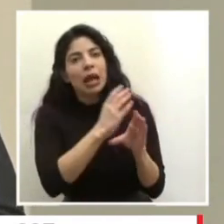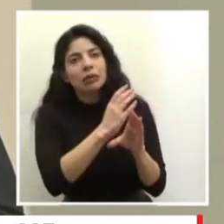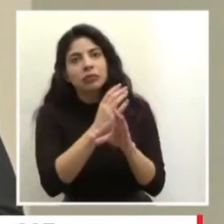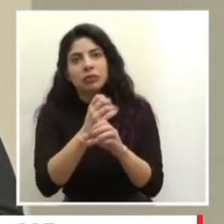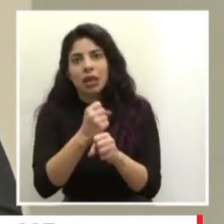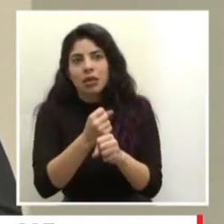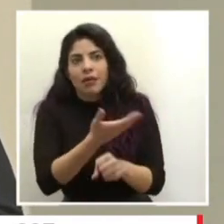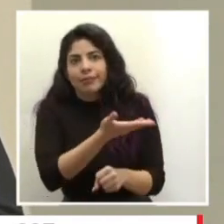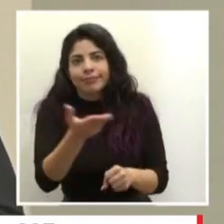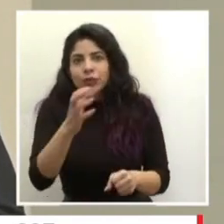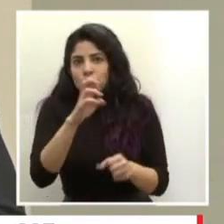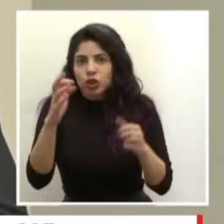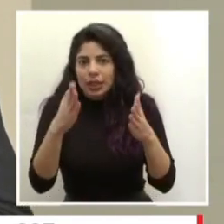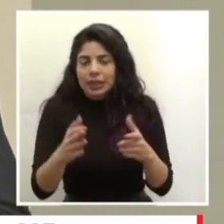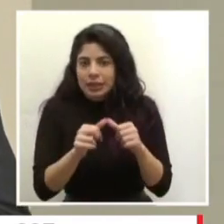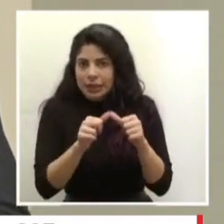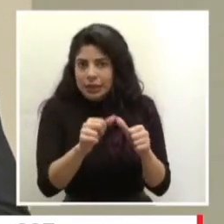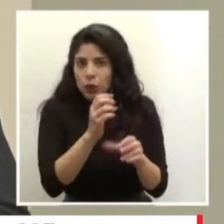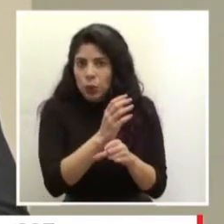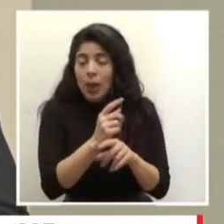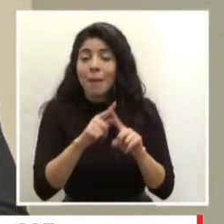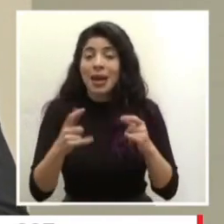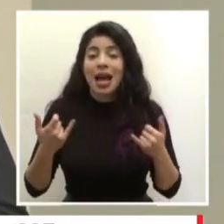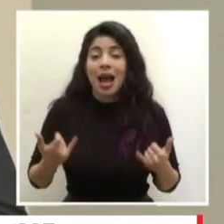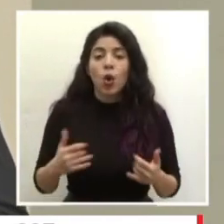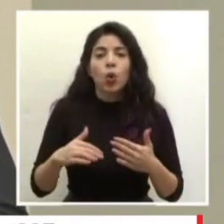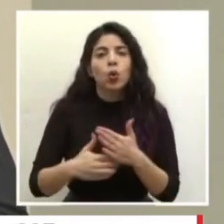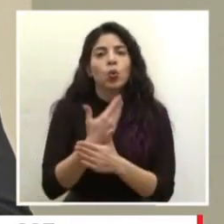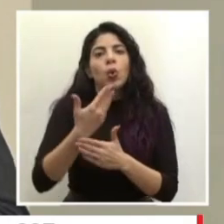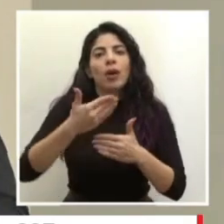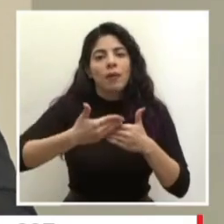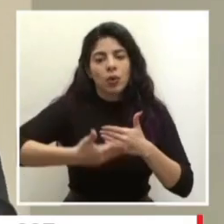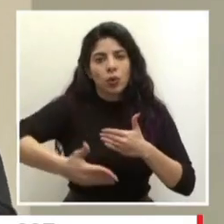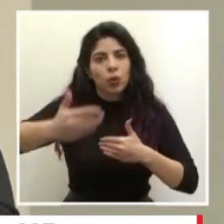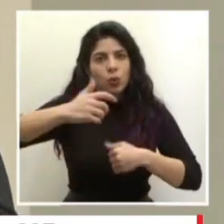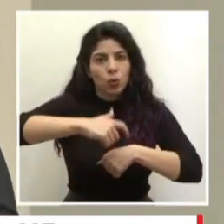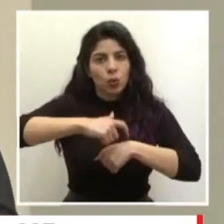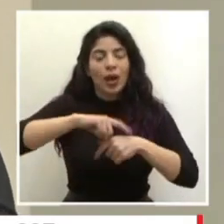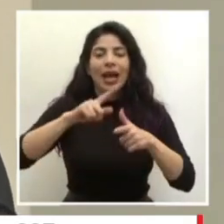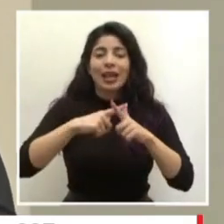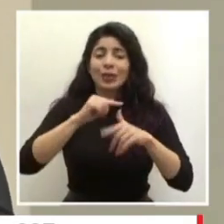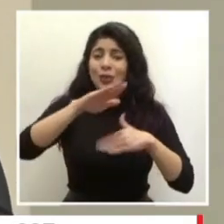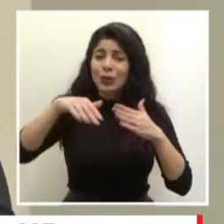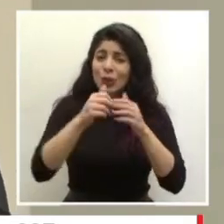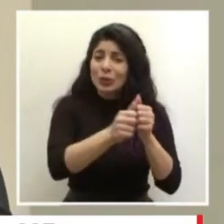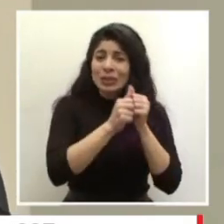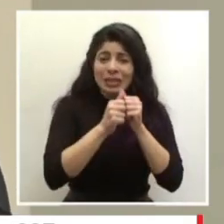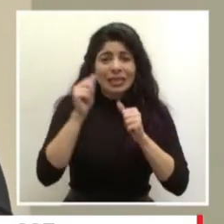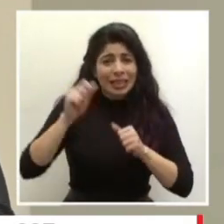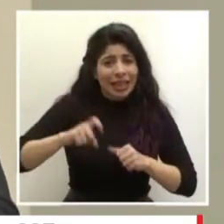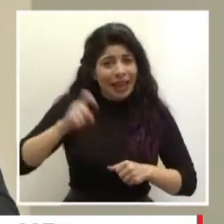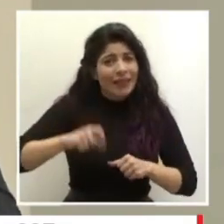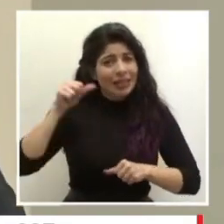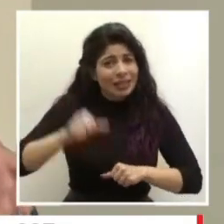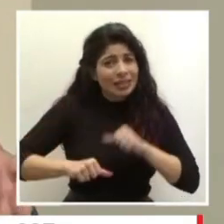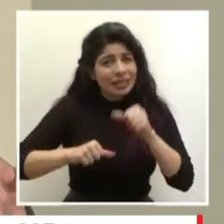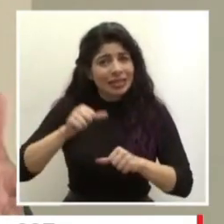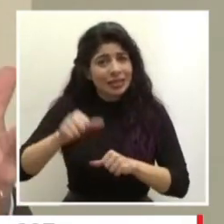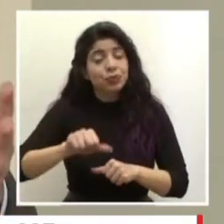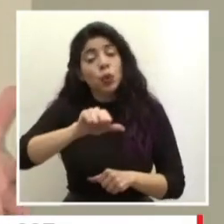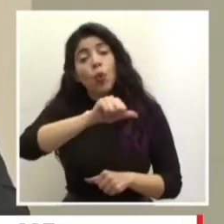las y los costarricenses. Pero estamos en una nueva etapa en eso y aquí es donde tenemos que unirnos para sacar. La otra medida que en